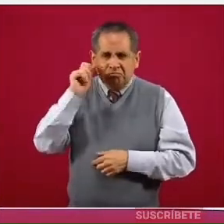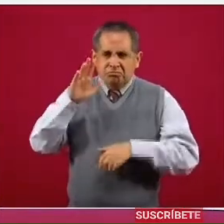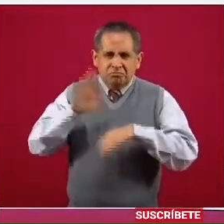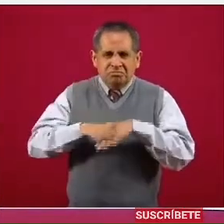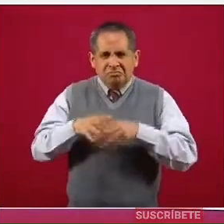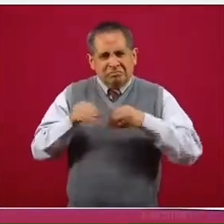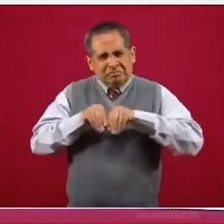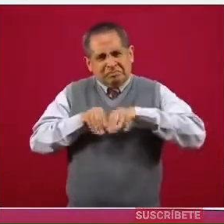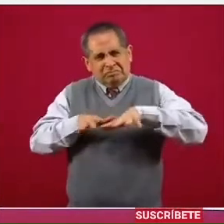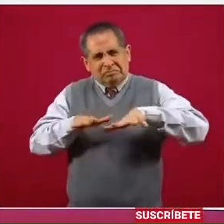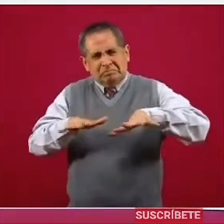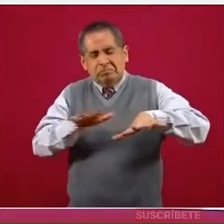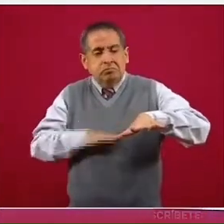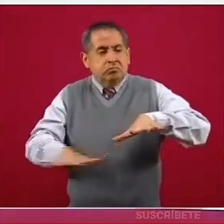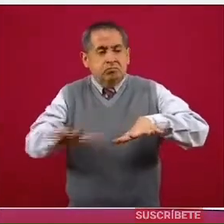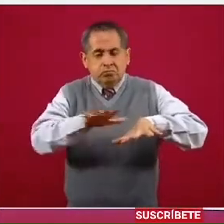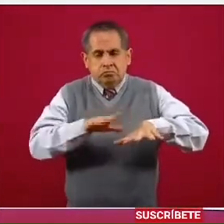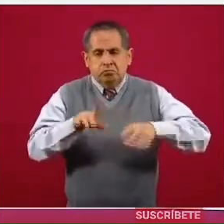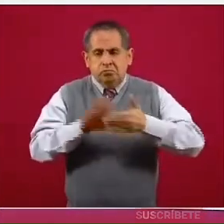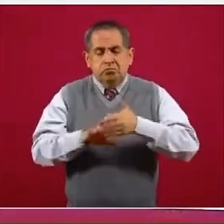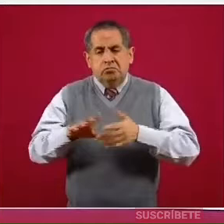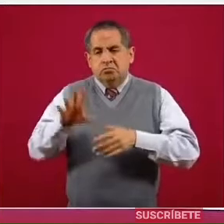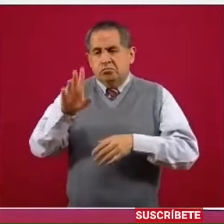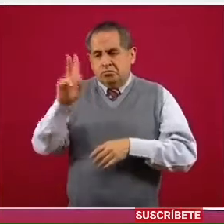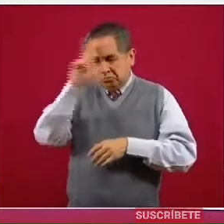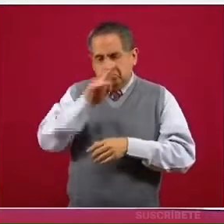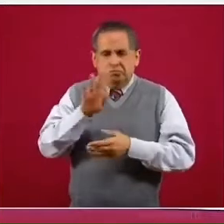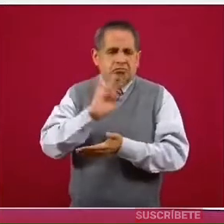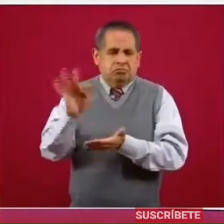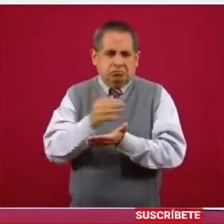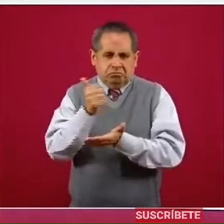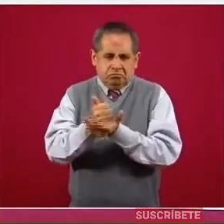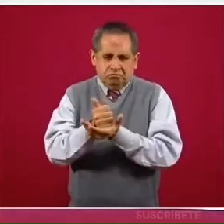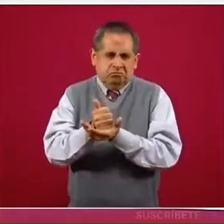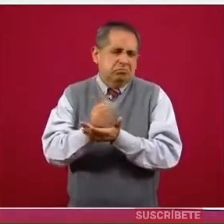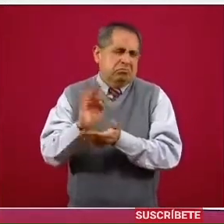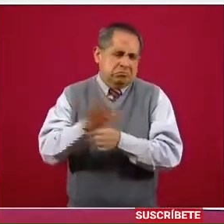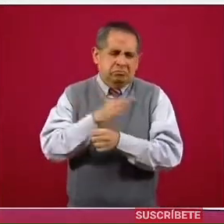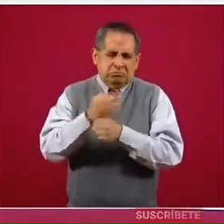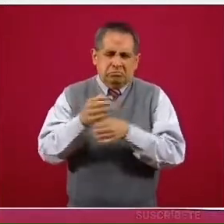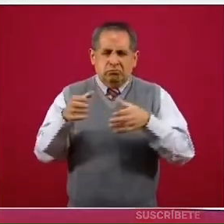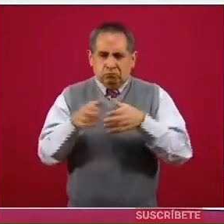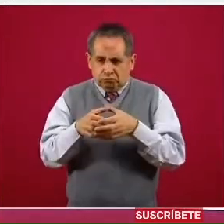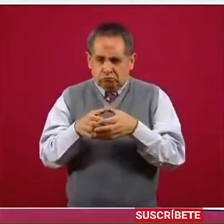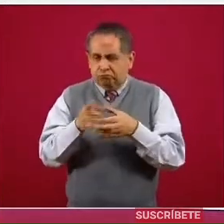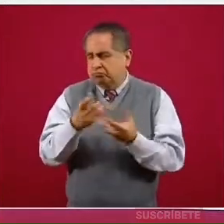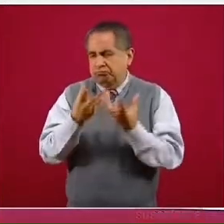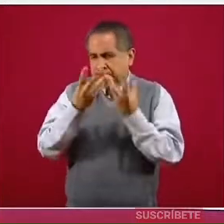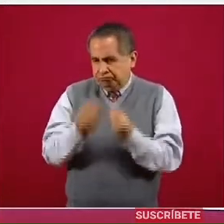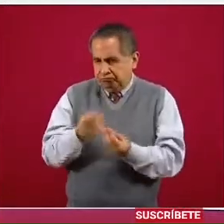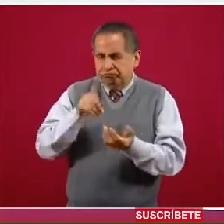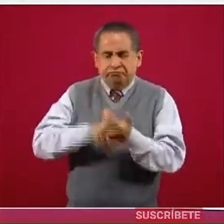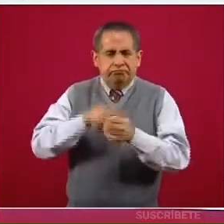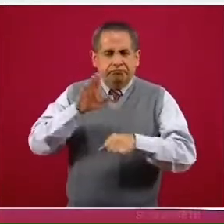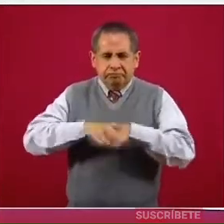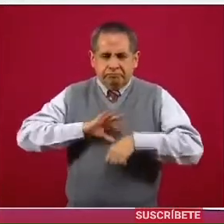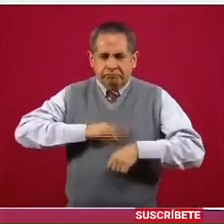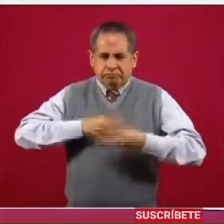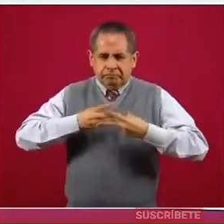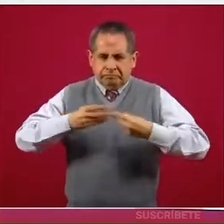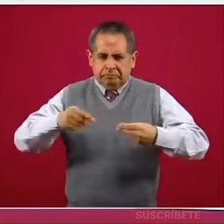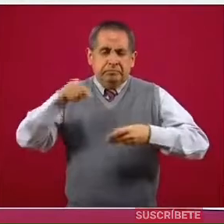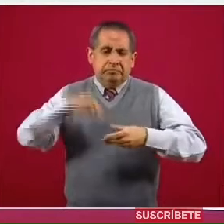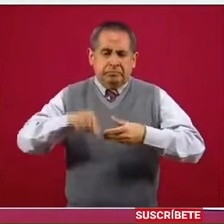transmisión, todo el municipio, posiblemente mayormente en la ciudad, aunque es una ciudad relativamente pequeña, es la zona de mayor